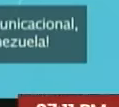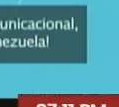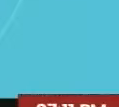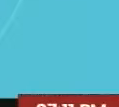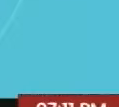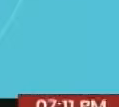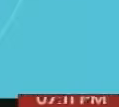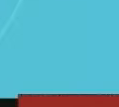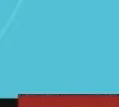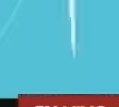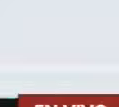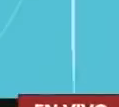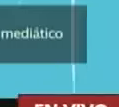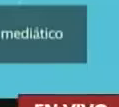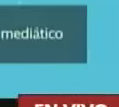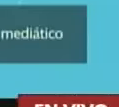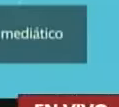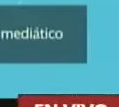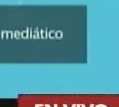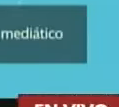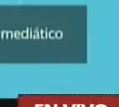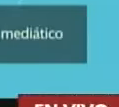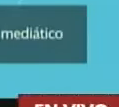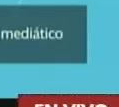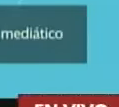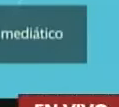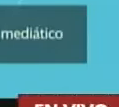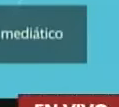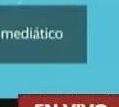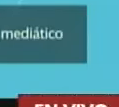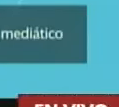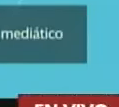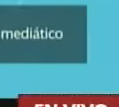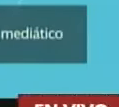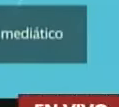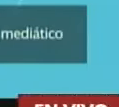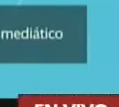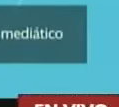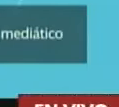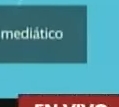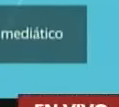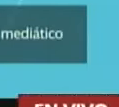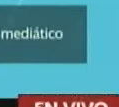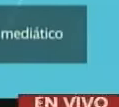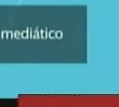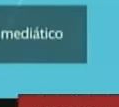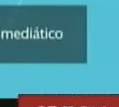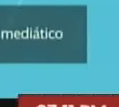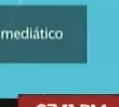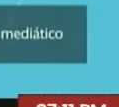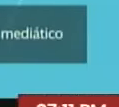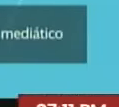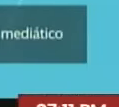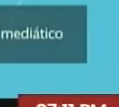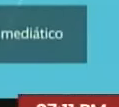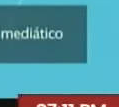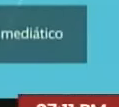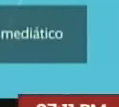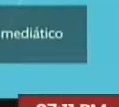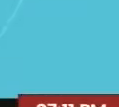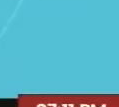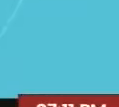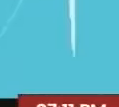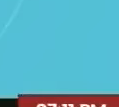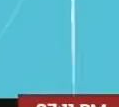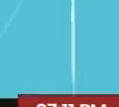contra Venezuela. El primer bloqueo contra Venezuela, contra el comandante Chávez, fue